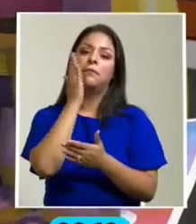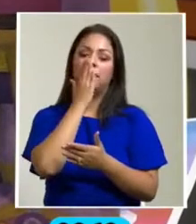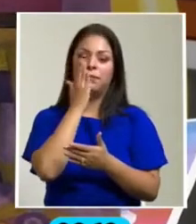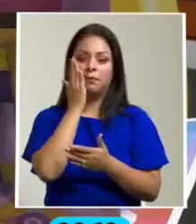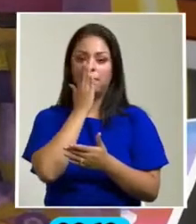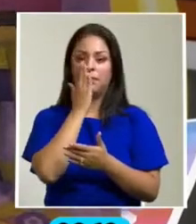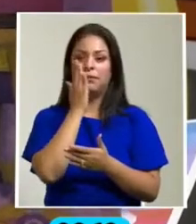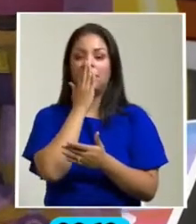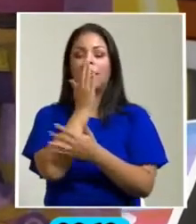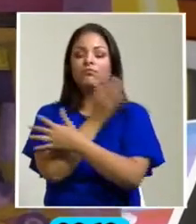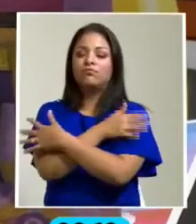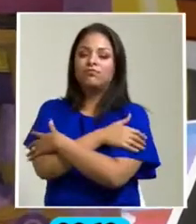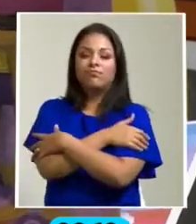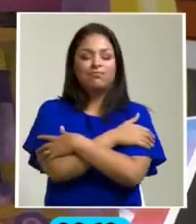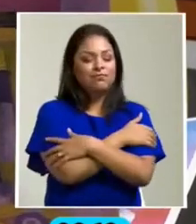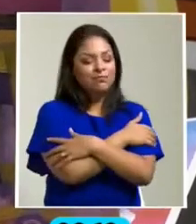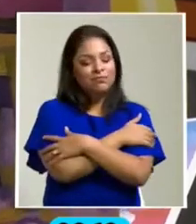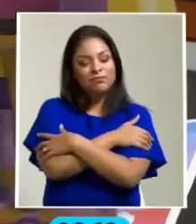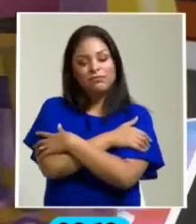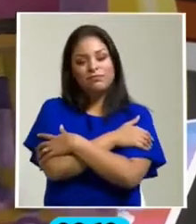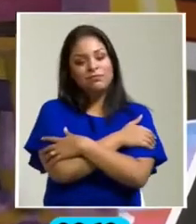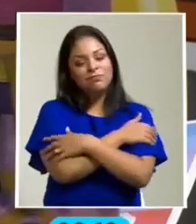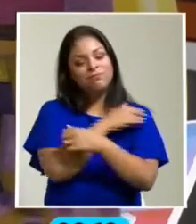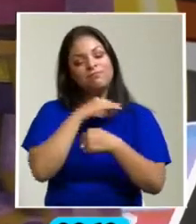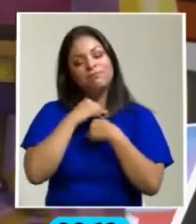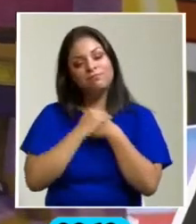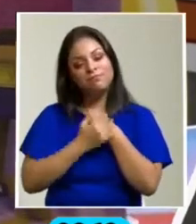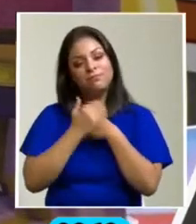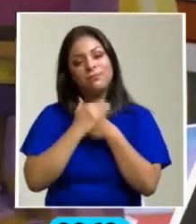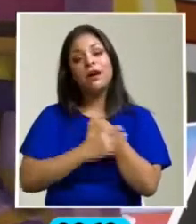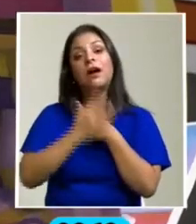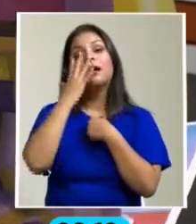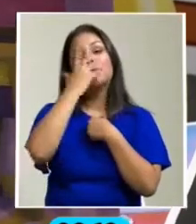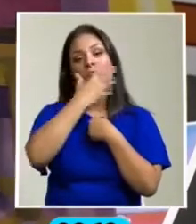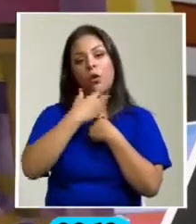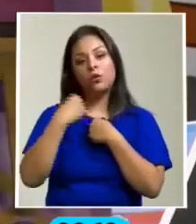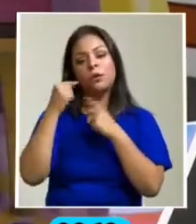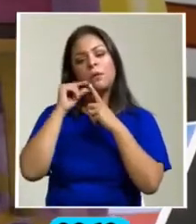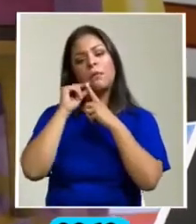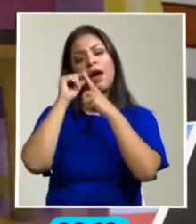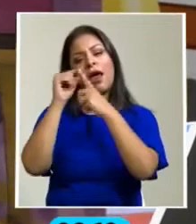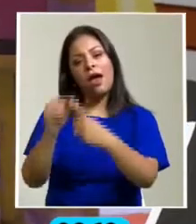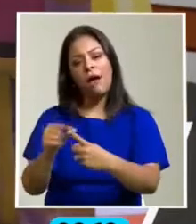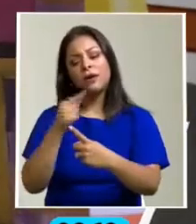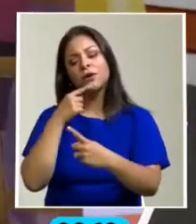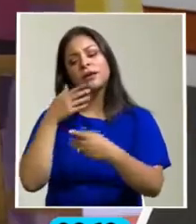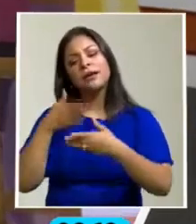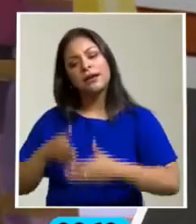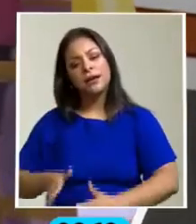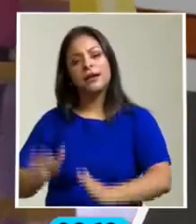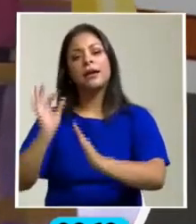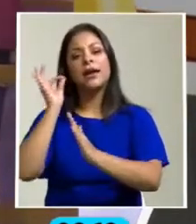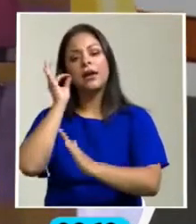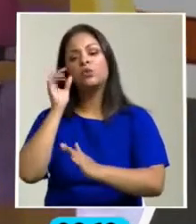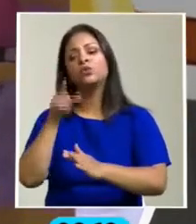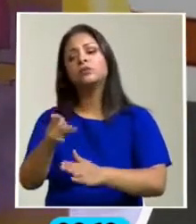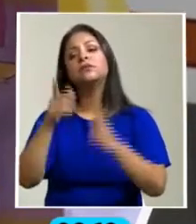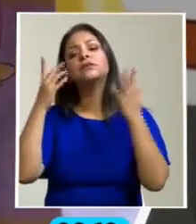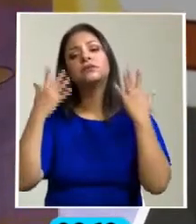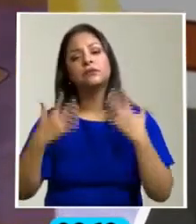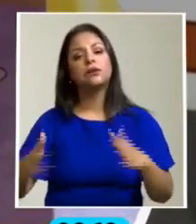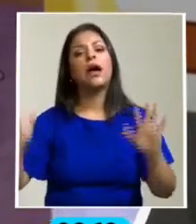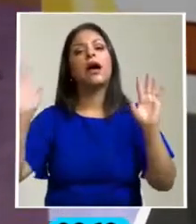su mamá le dio y las palabras que le dijo: hija, si ya eres hermosa,